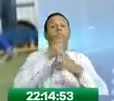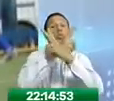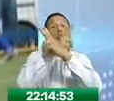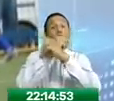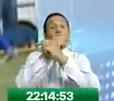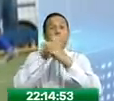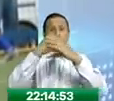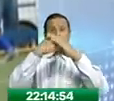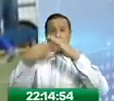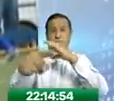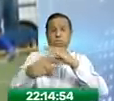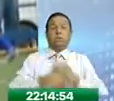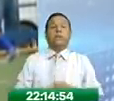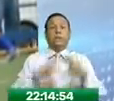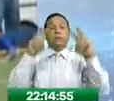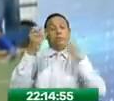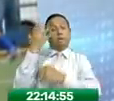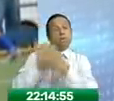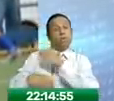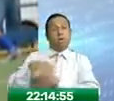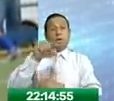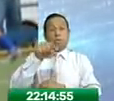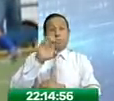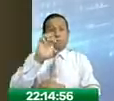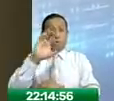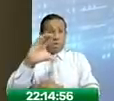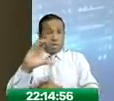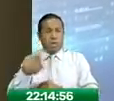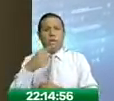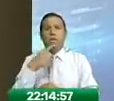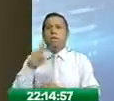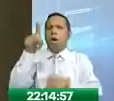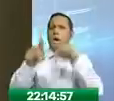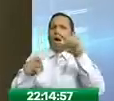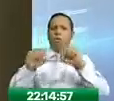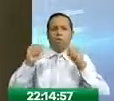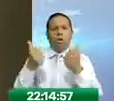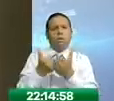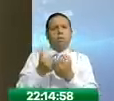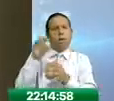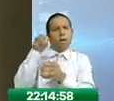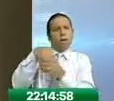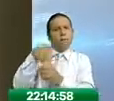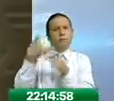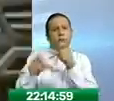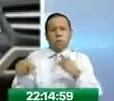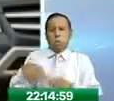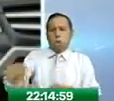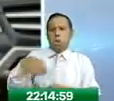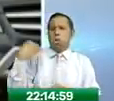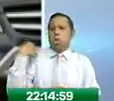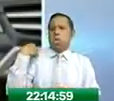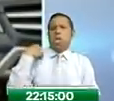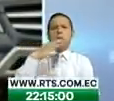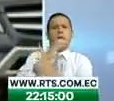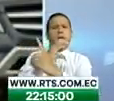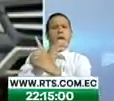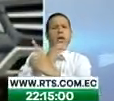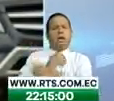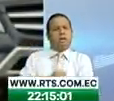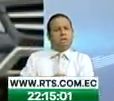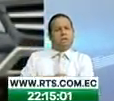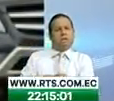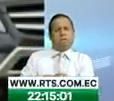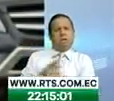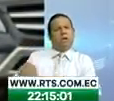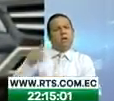La Historia EC reveló que legisladores poseen carnet de discapacidad y se hizo alusión a que estos estarían siendo